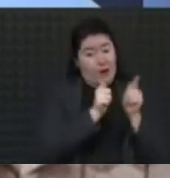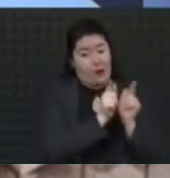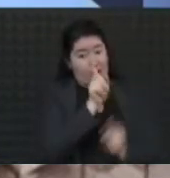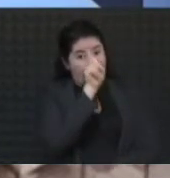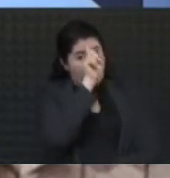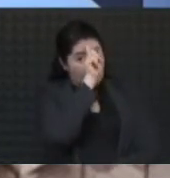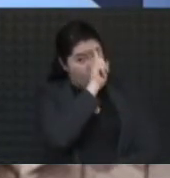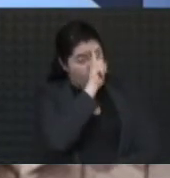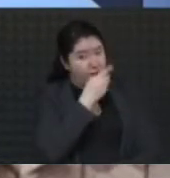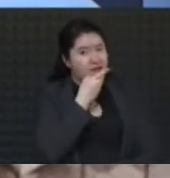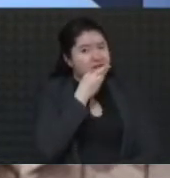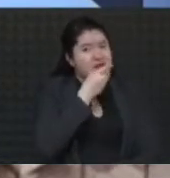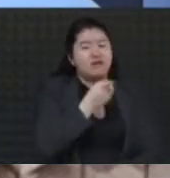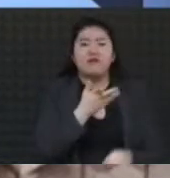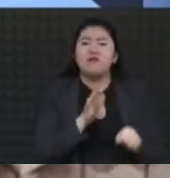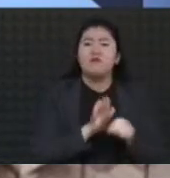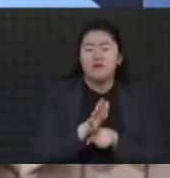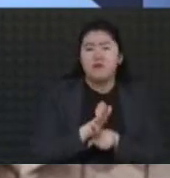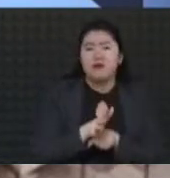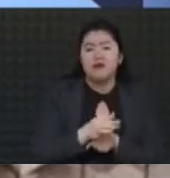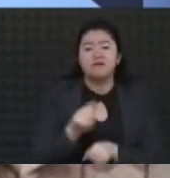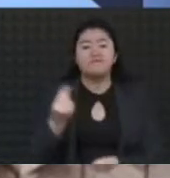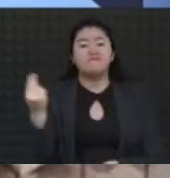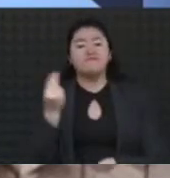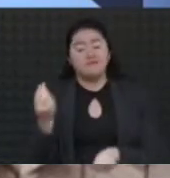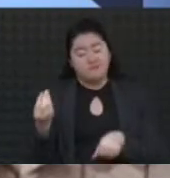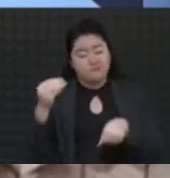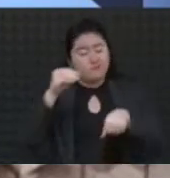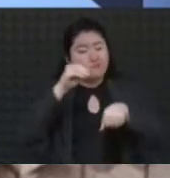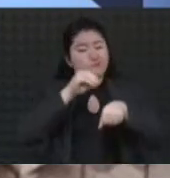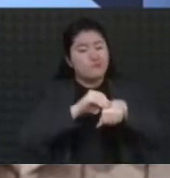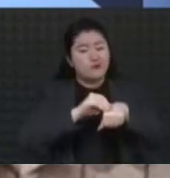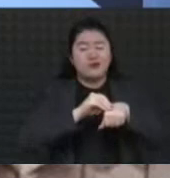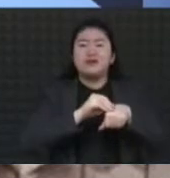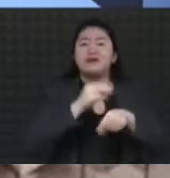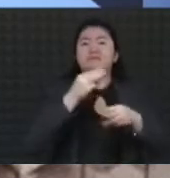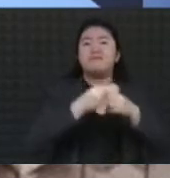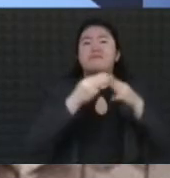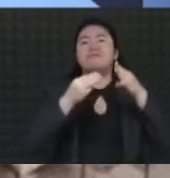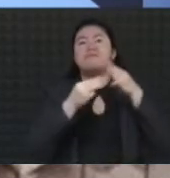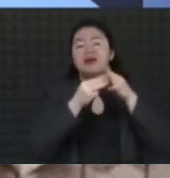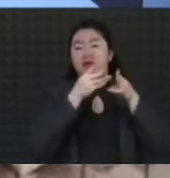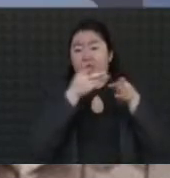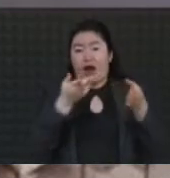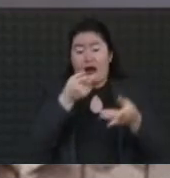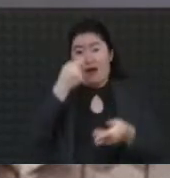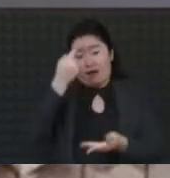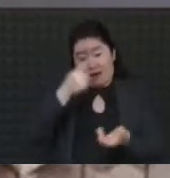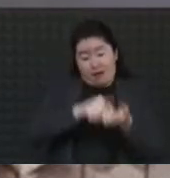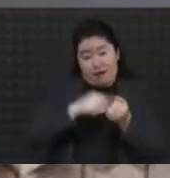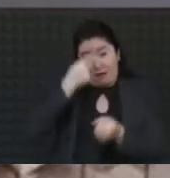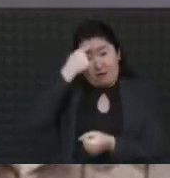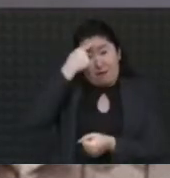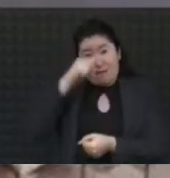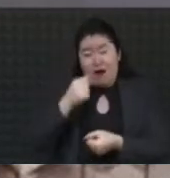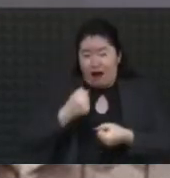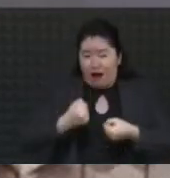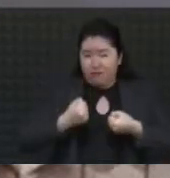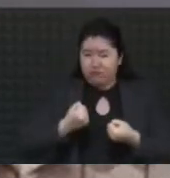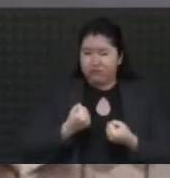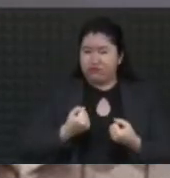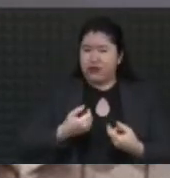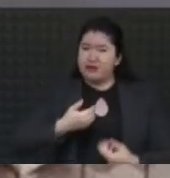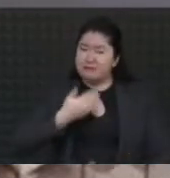una estructura que le da mayor resistencia y mayor capacidad ante condiciones